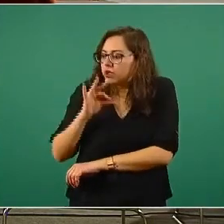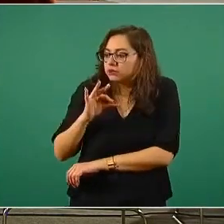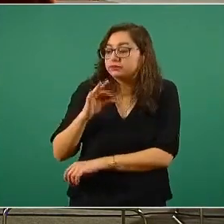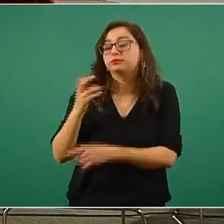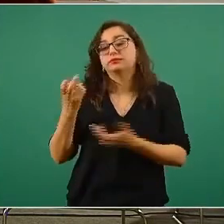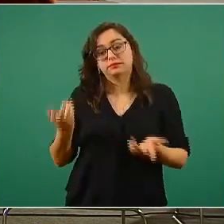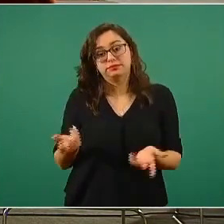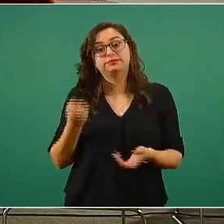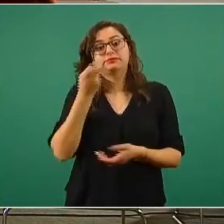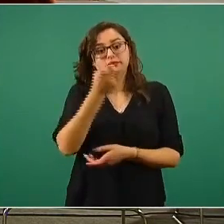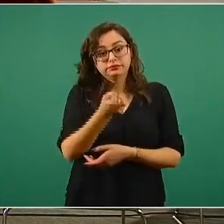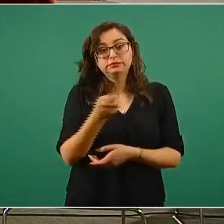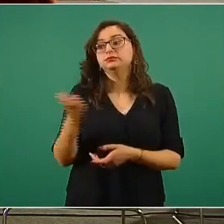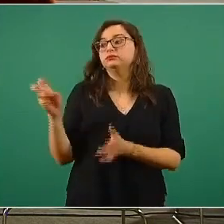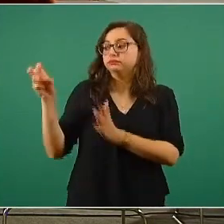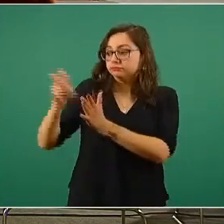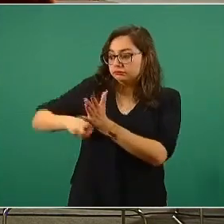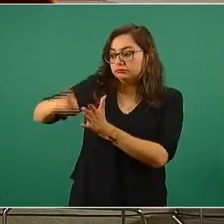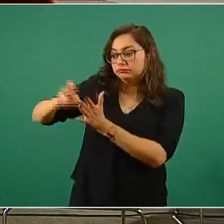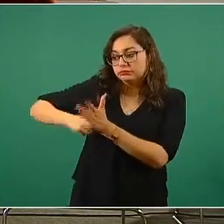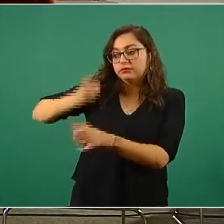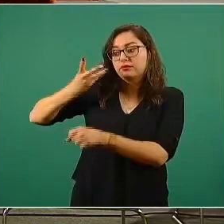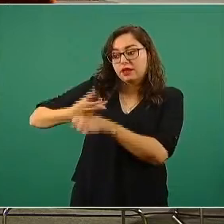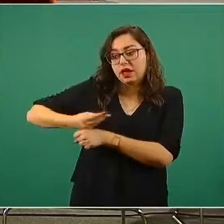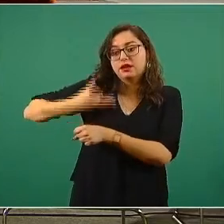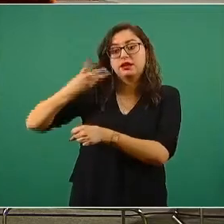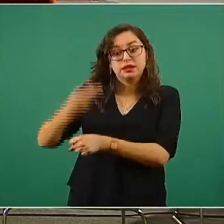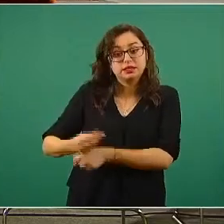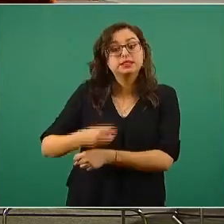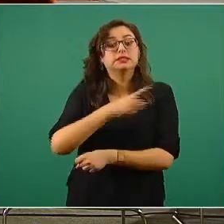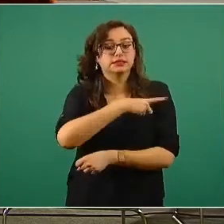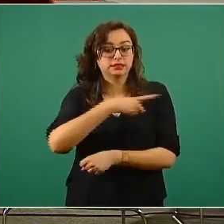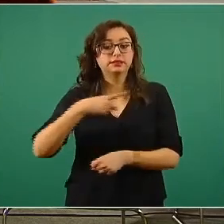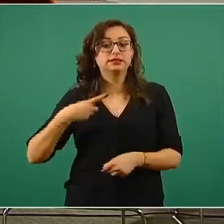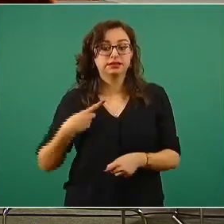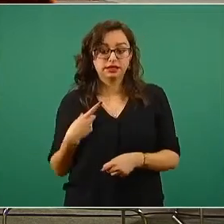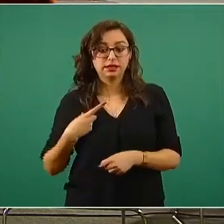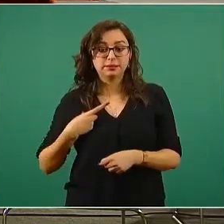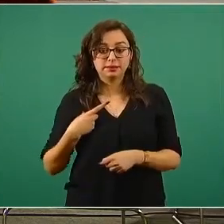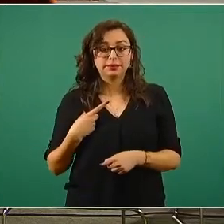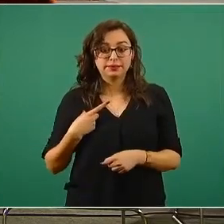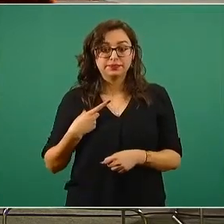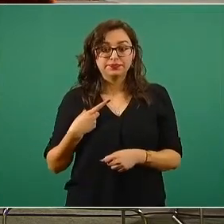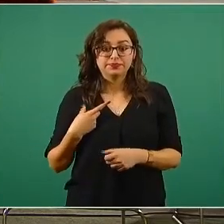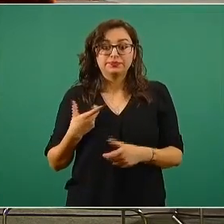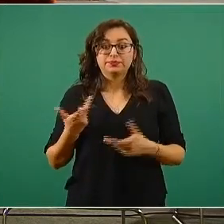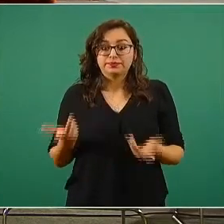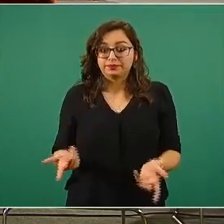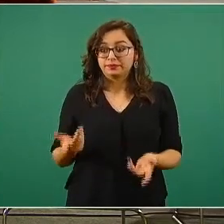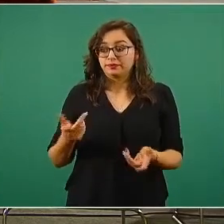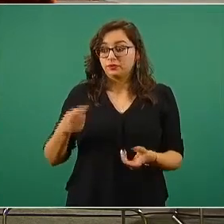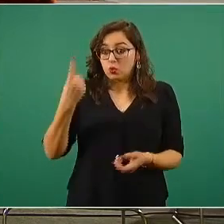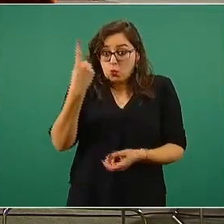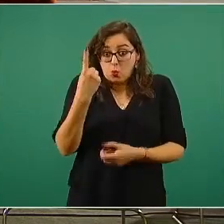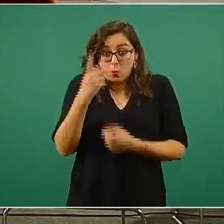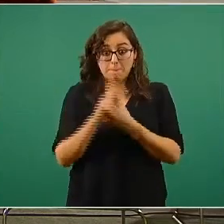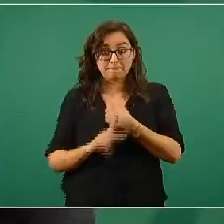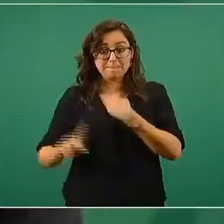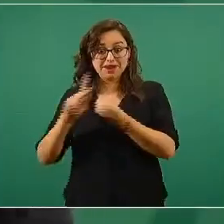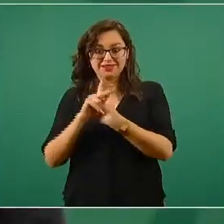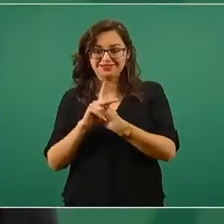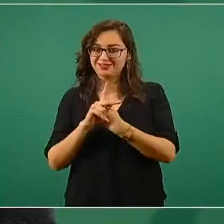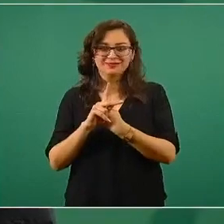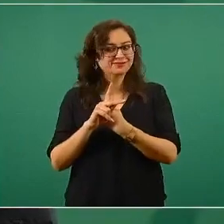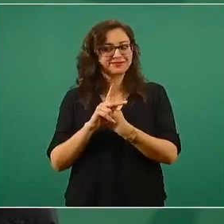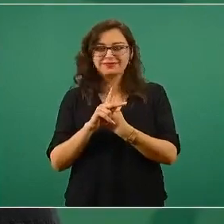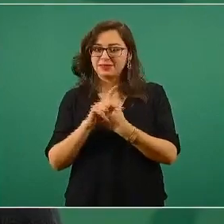acciones correctivas, preventivas en un momento determinado, no solamente de lo que ocurra en el país, sino también de lo que